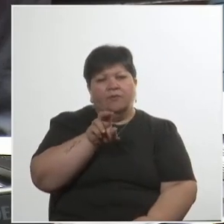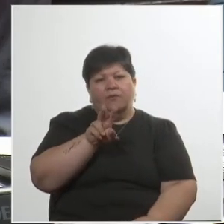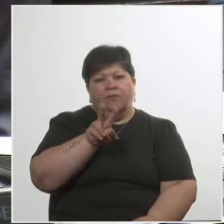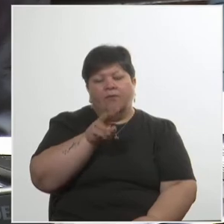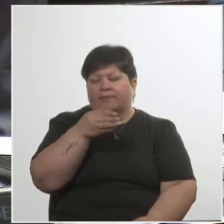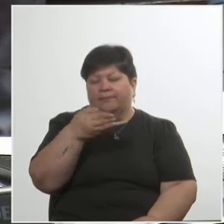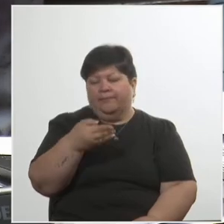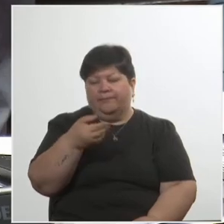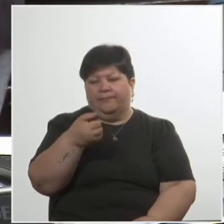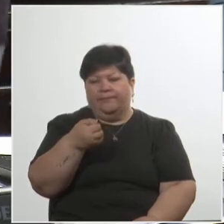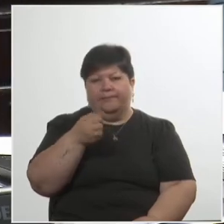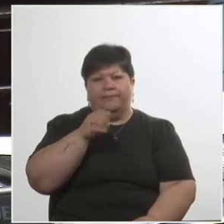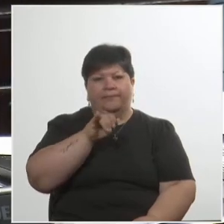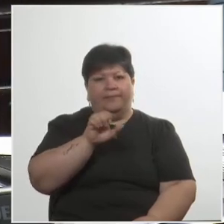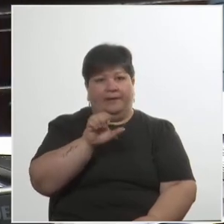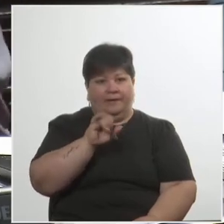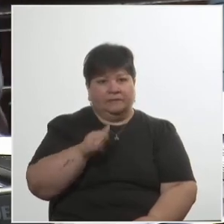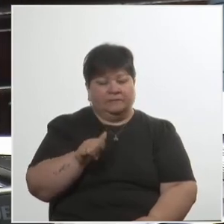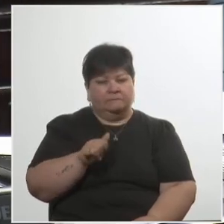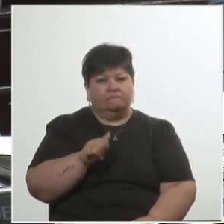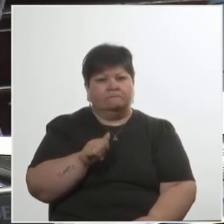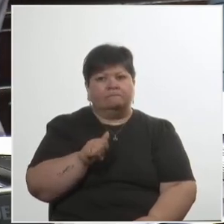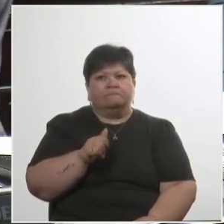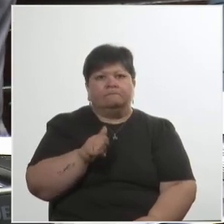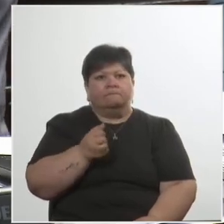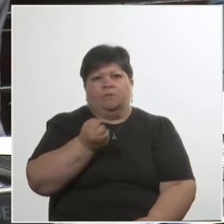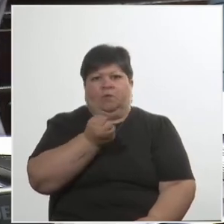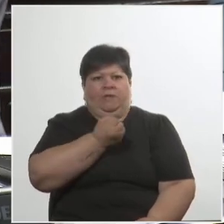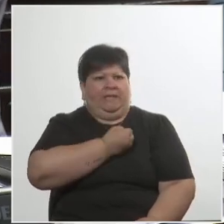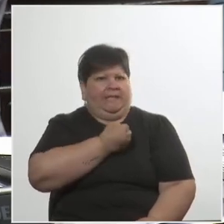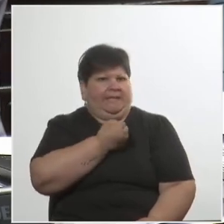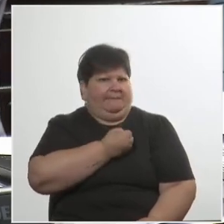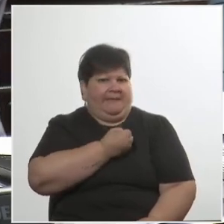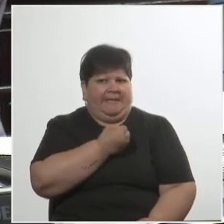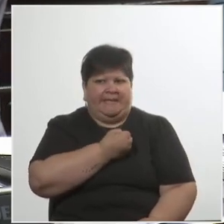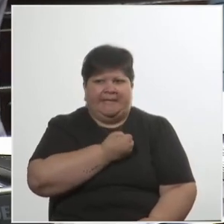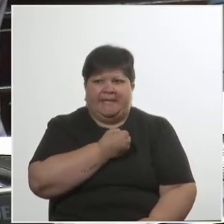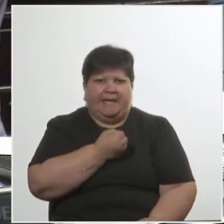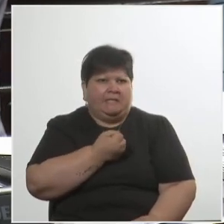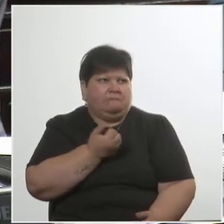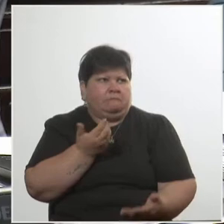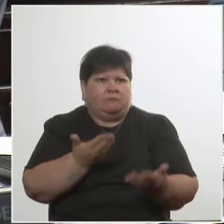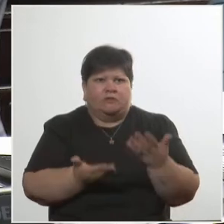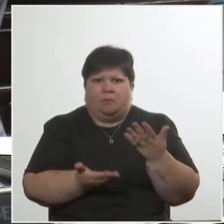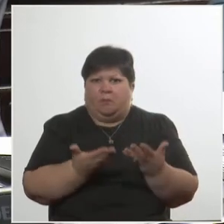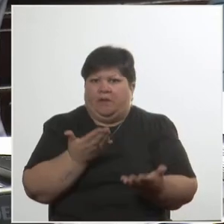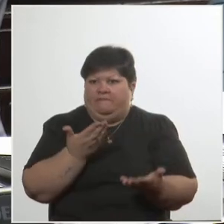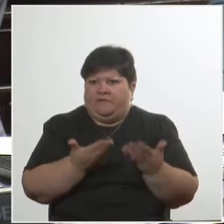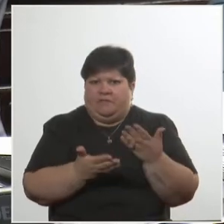paradigmático de lejanía criminal absolutamente injustificada